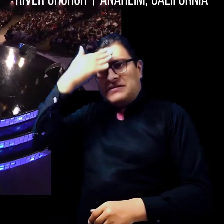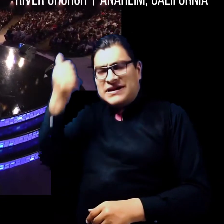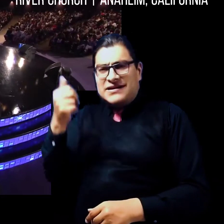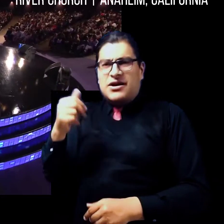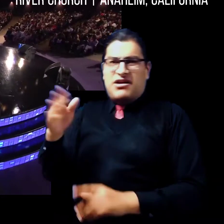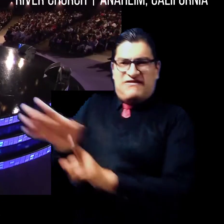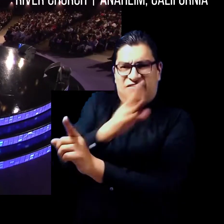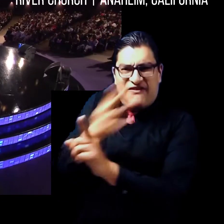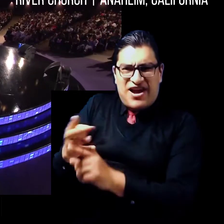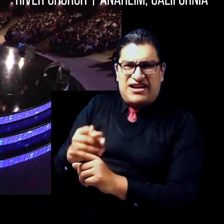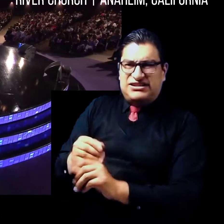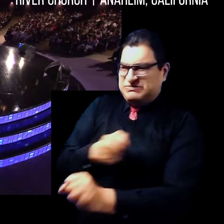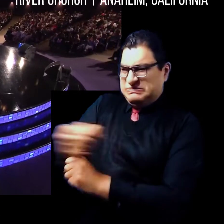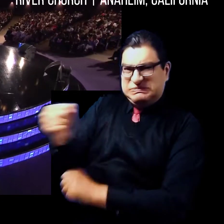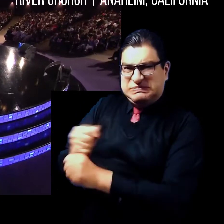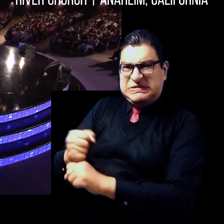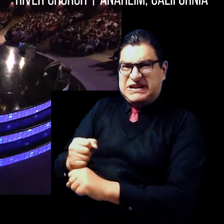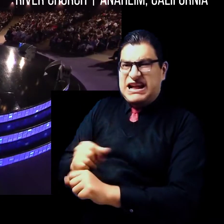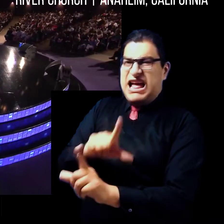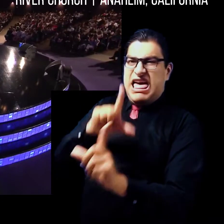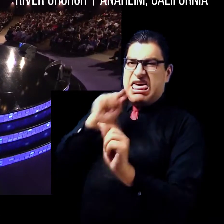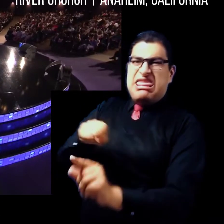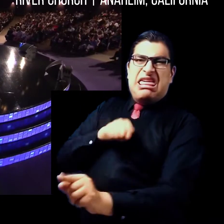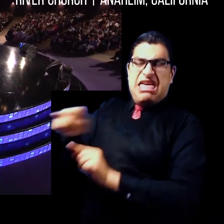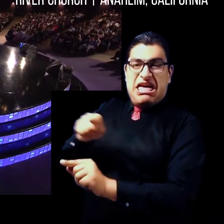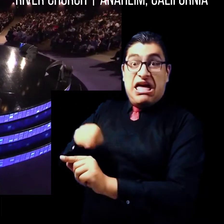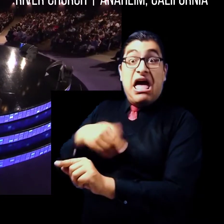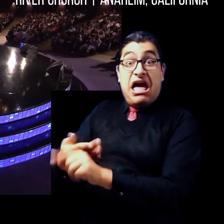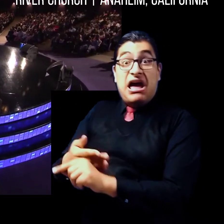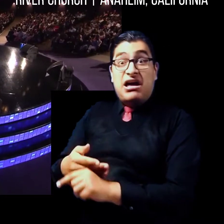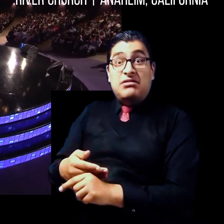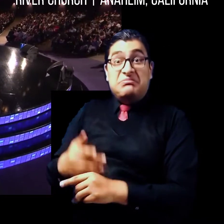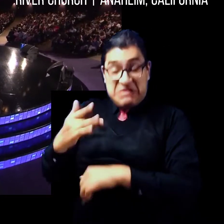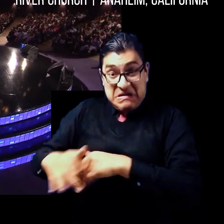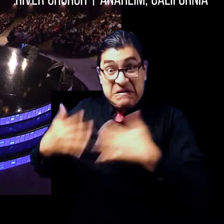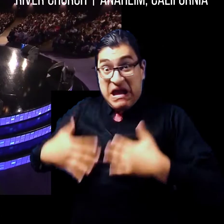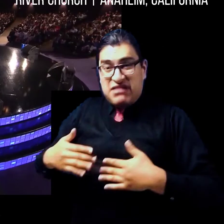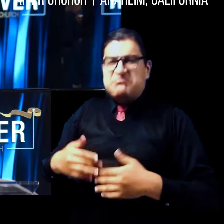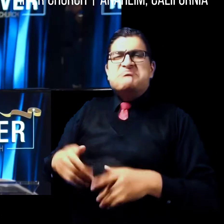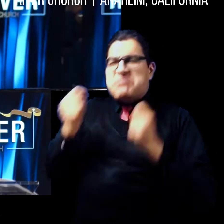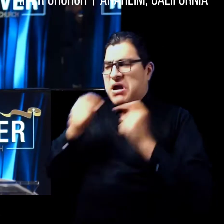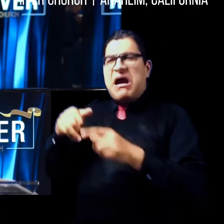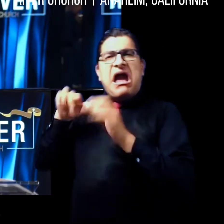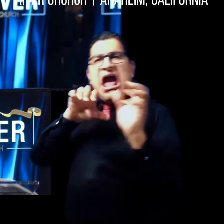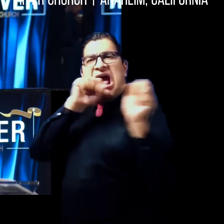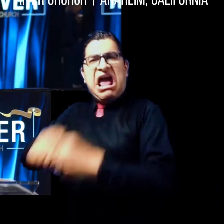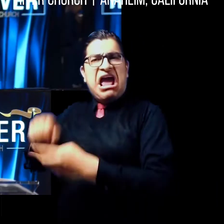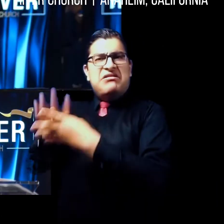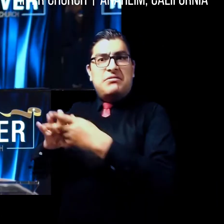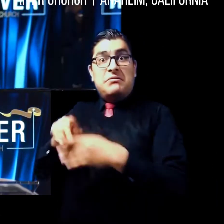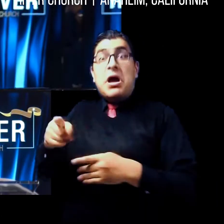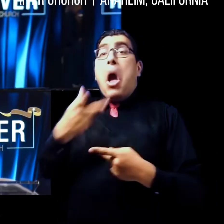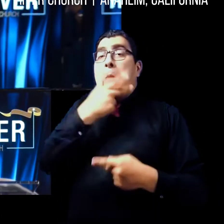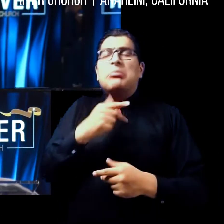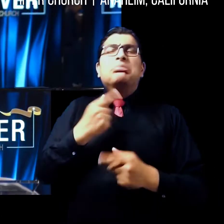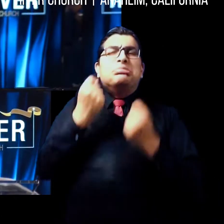flageladas, golpeadas, que están alabando a un Dios que todo dice que los abandonó.